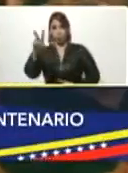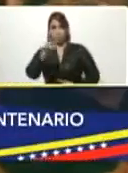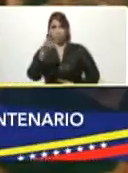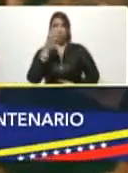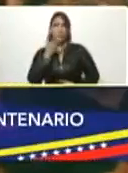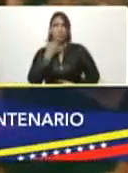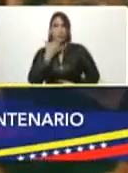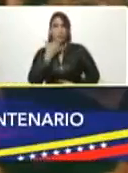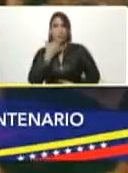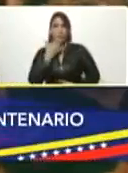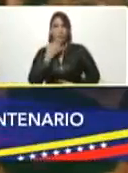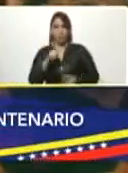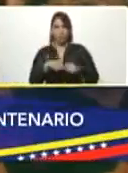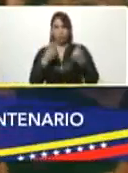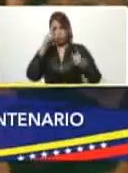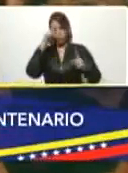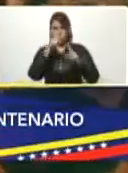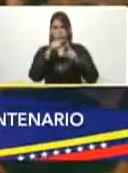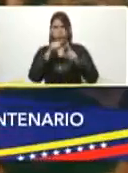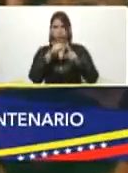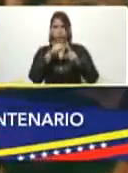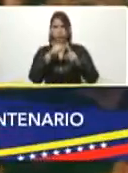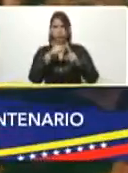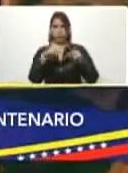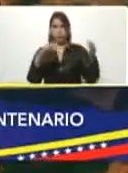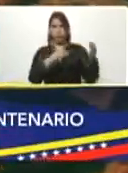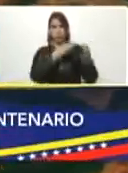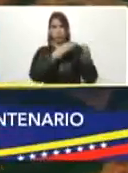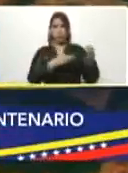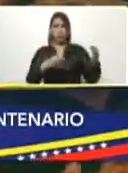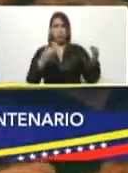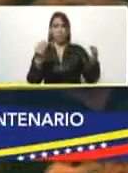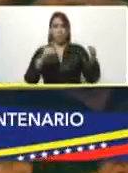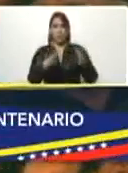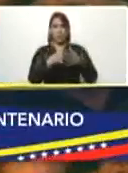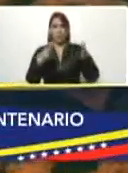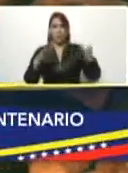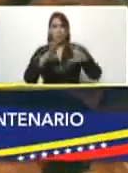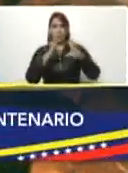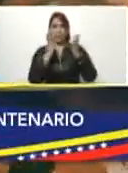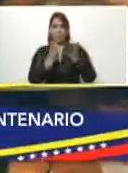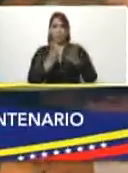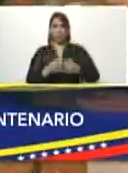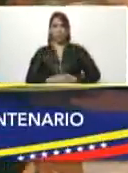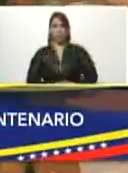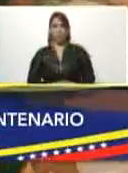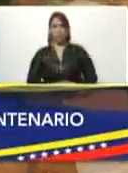ejemplo, rompimos el récord de la orquesta más grande del mundo interpretando un tema de Tchaikovsky.